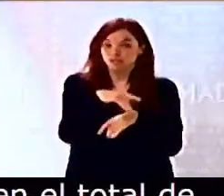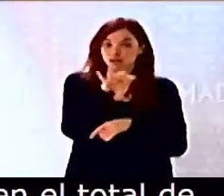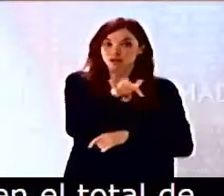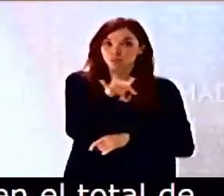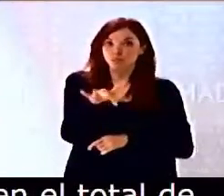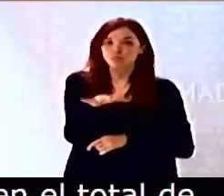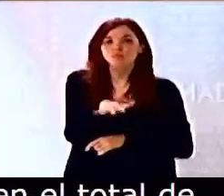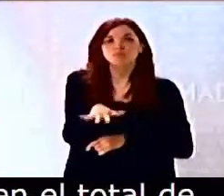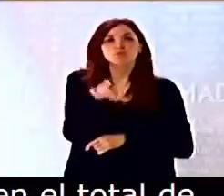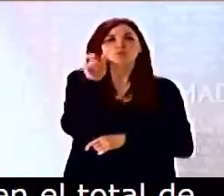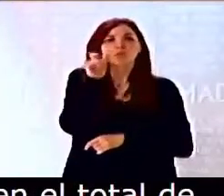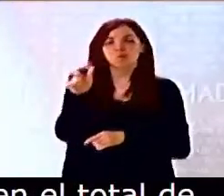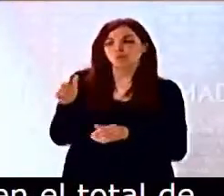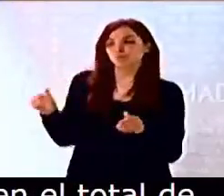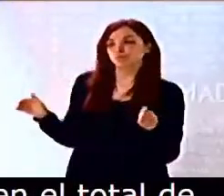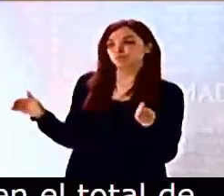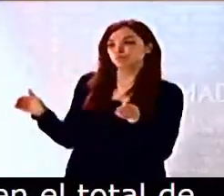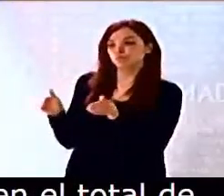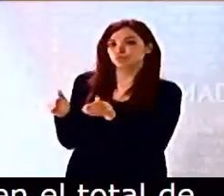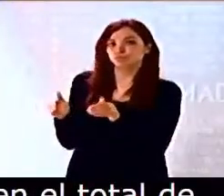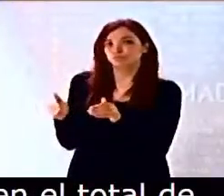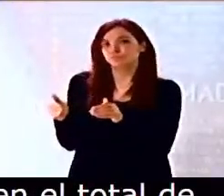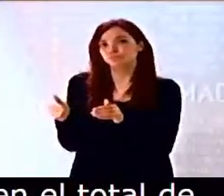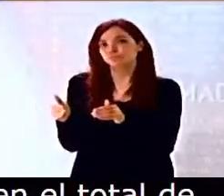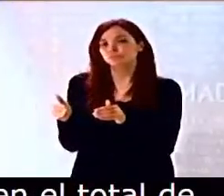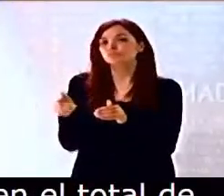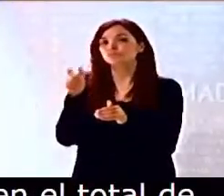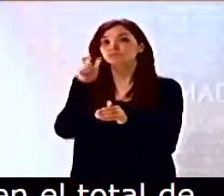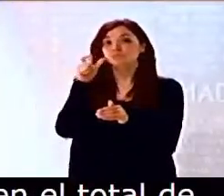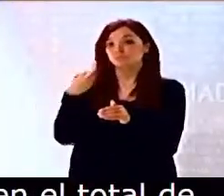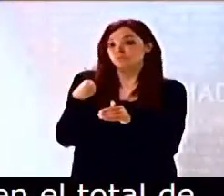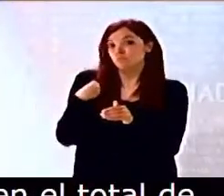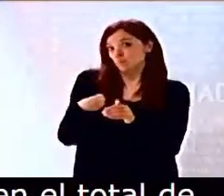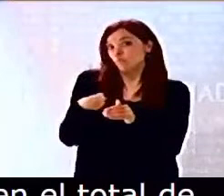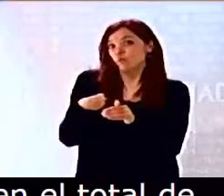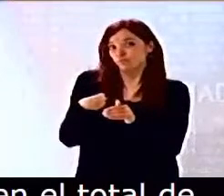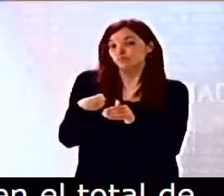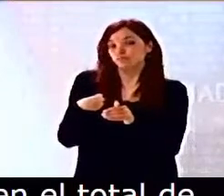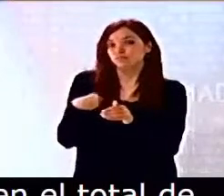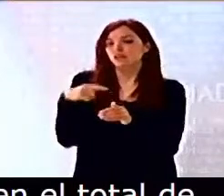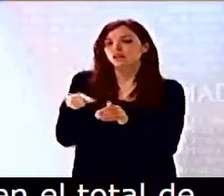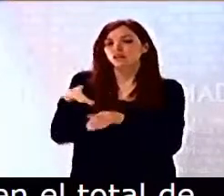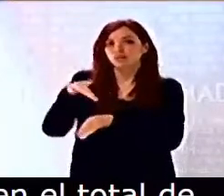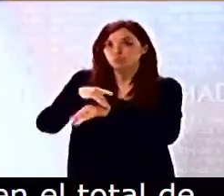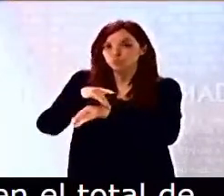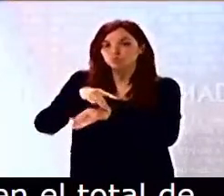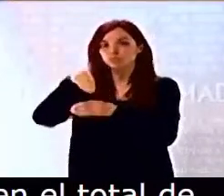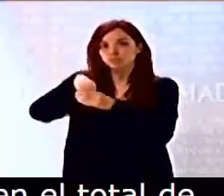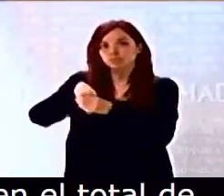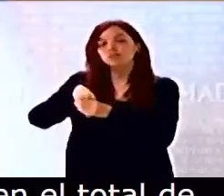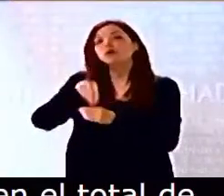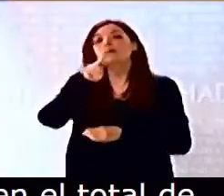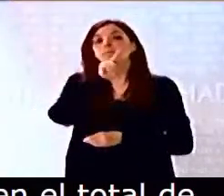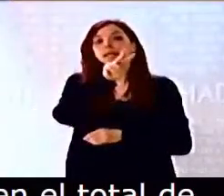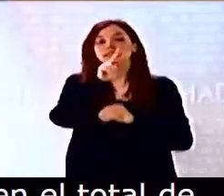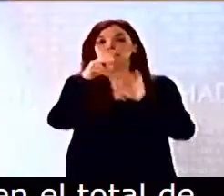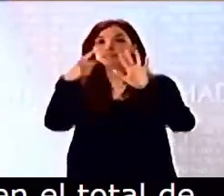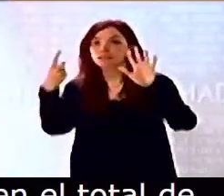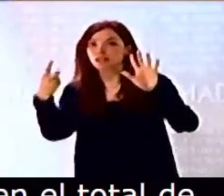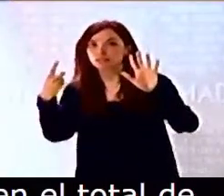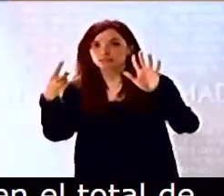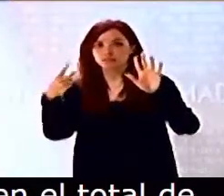una localidad de un tamaño como el de Vegaviana, tener 26 casos